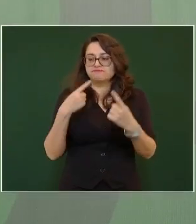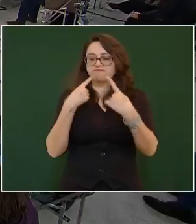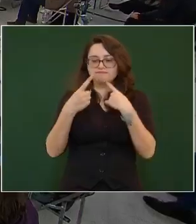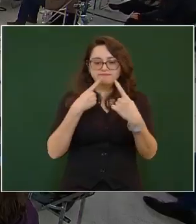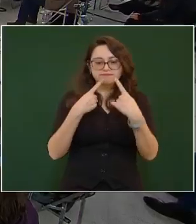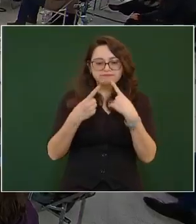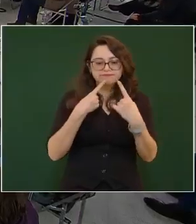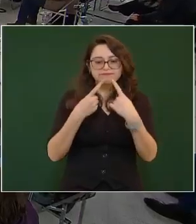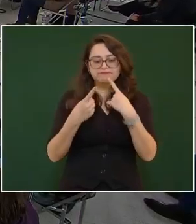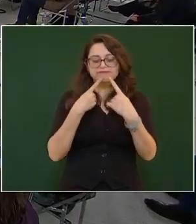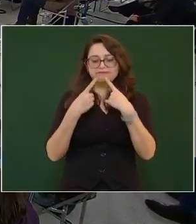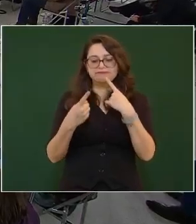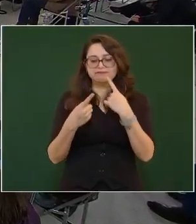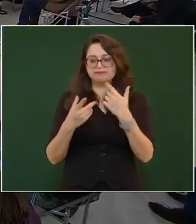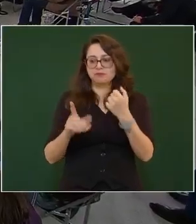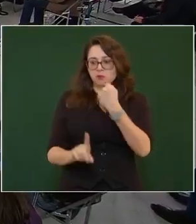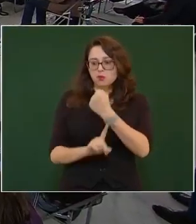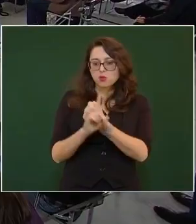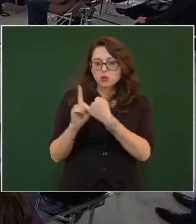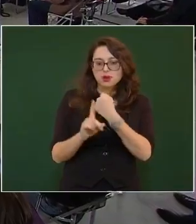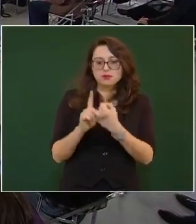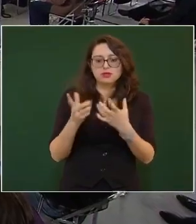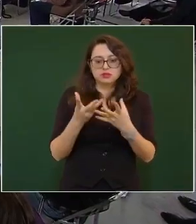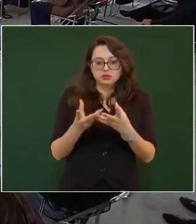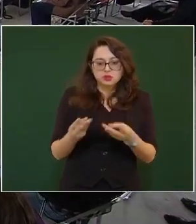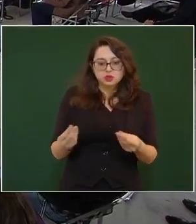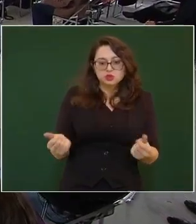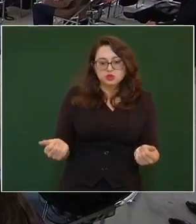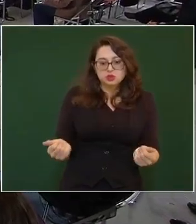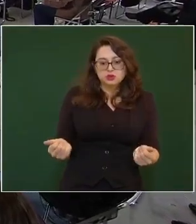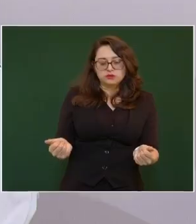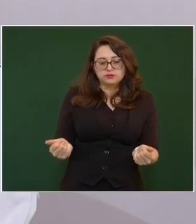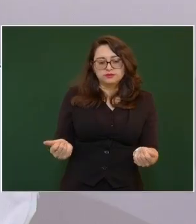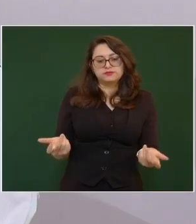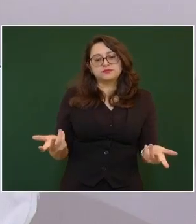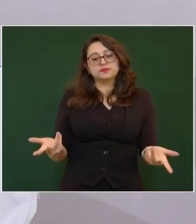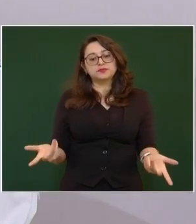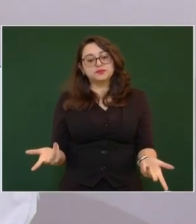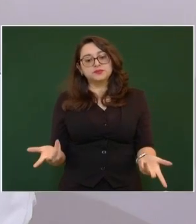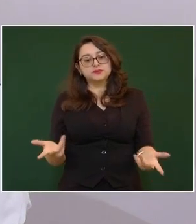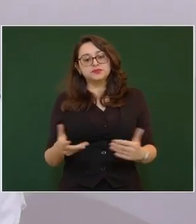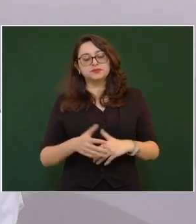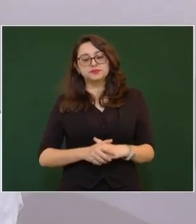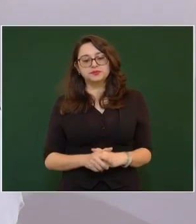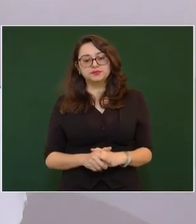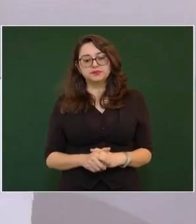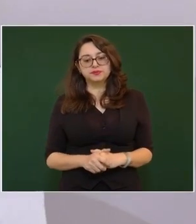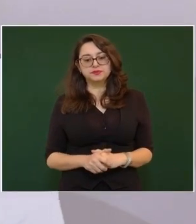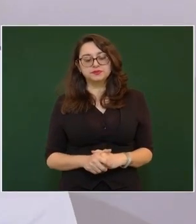diálogo para resolver. Lo demás